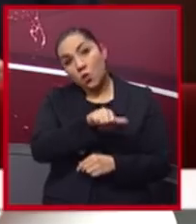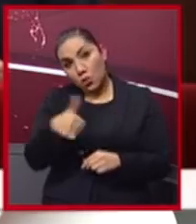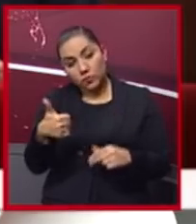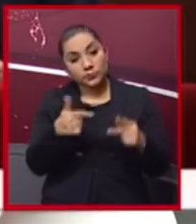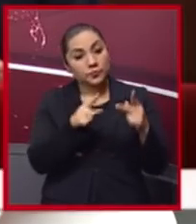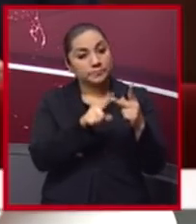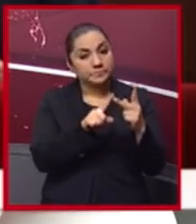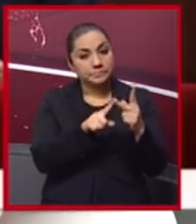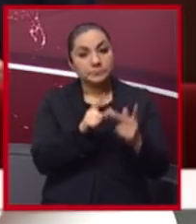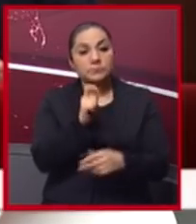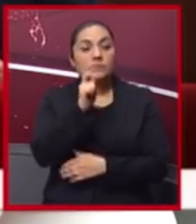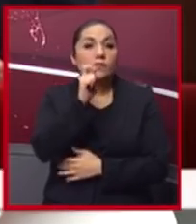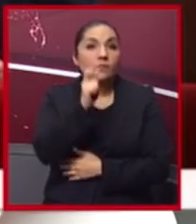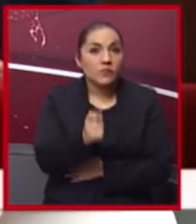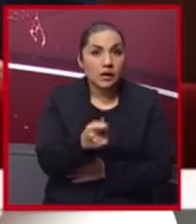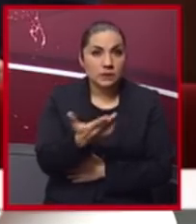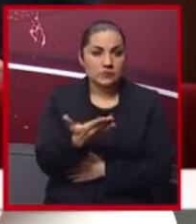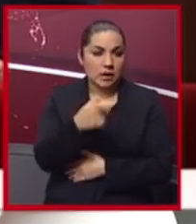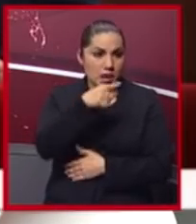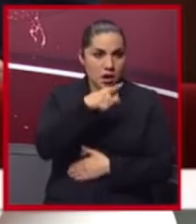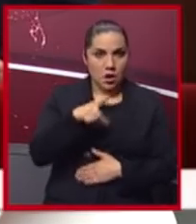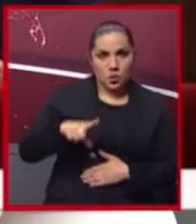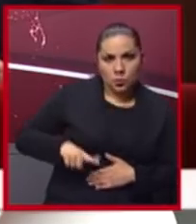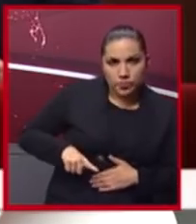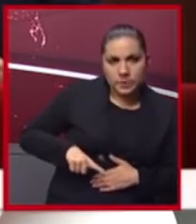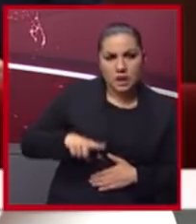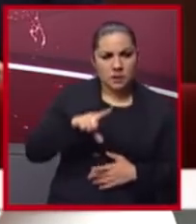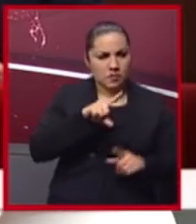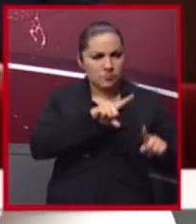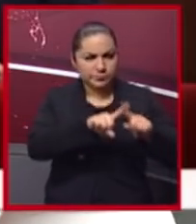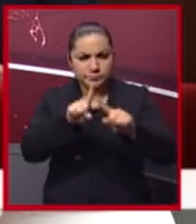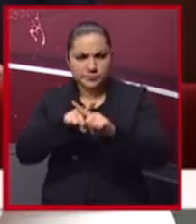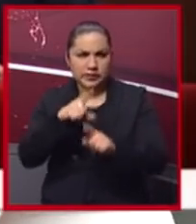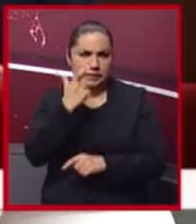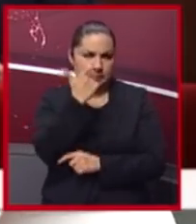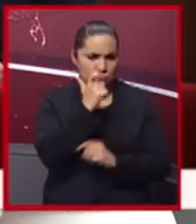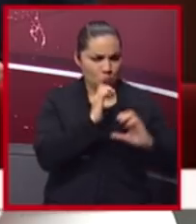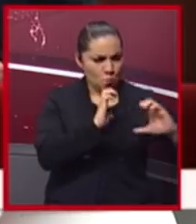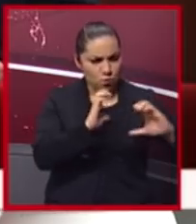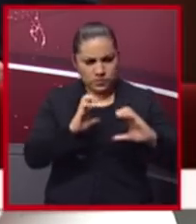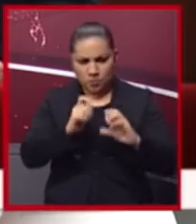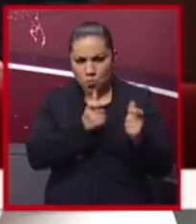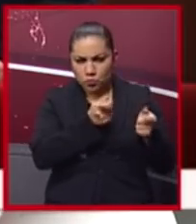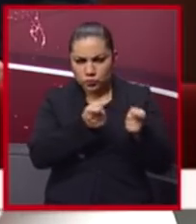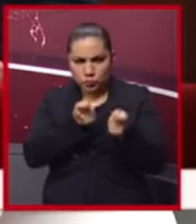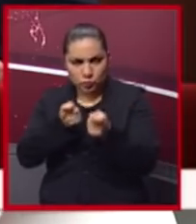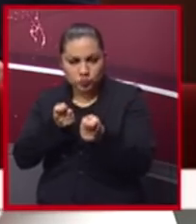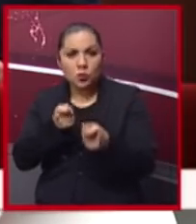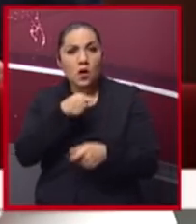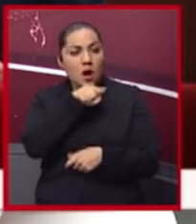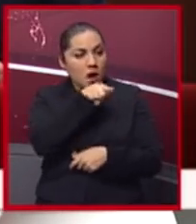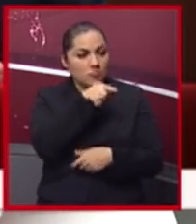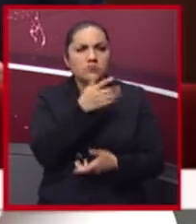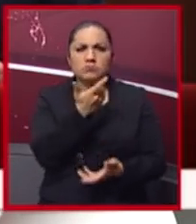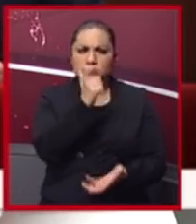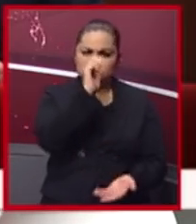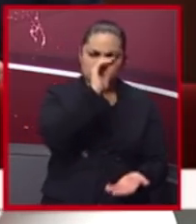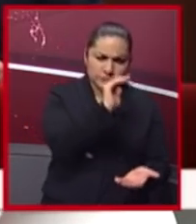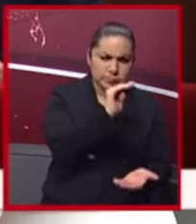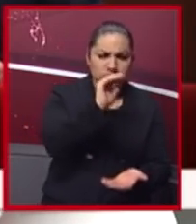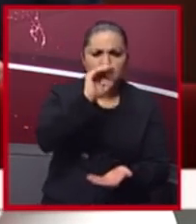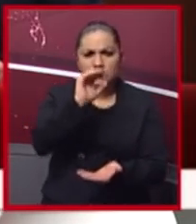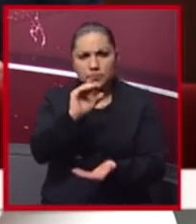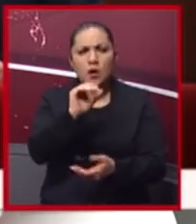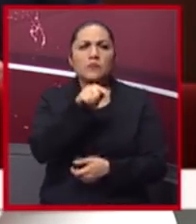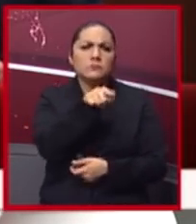la premisa de la austeridad como eje a través de las cuales se articula el gasto, los ahorros que